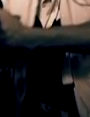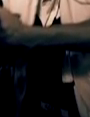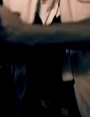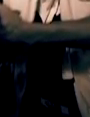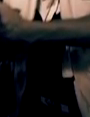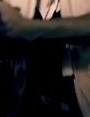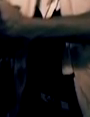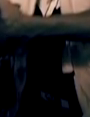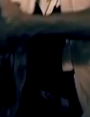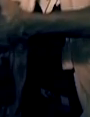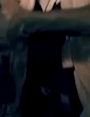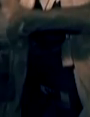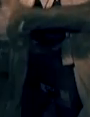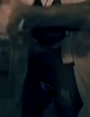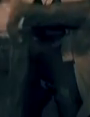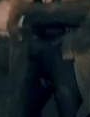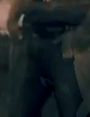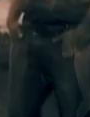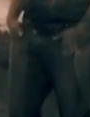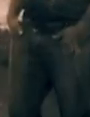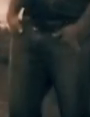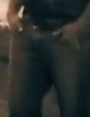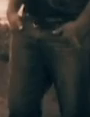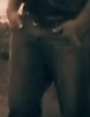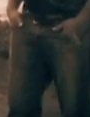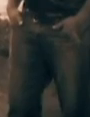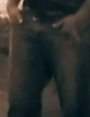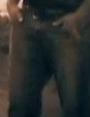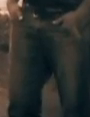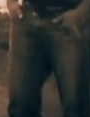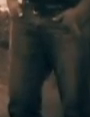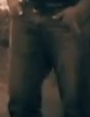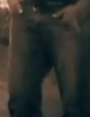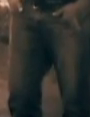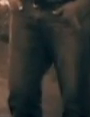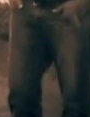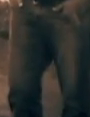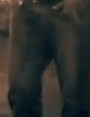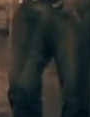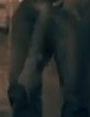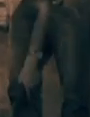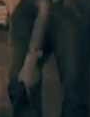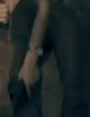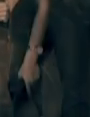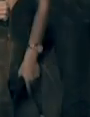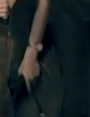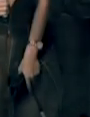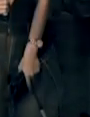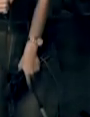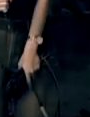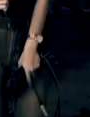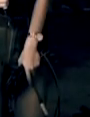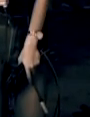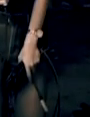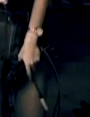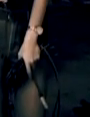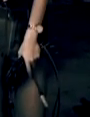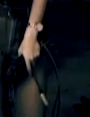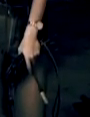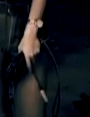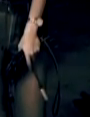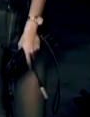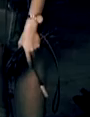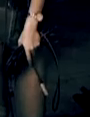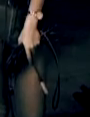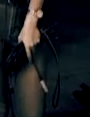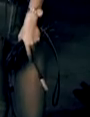jóvenes por la vida. No hay viento que nos desvíe las velas, en aguas profundas somos la propela, afilando escuelas,